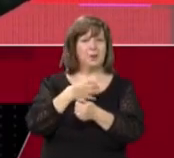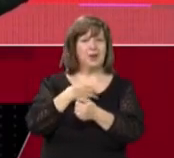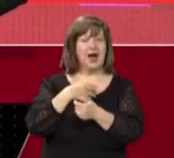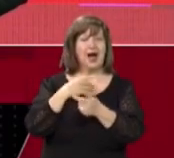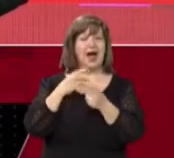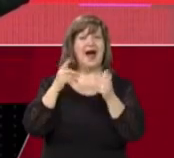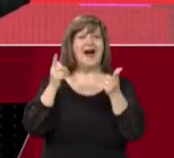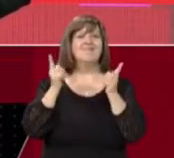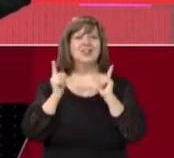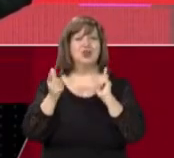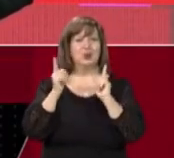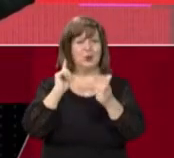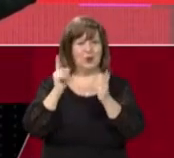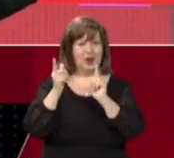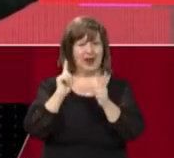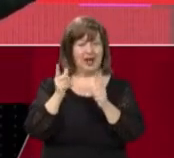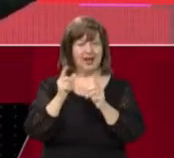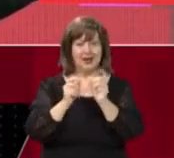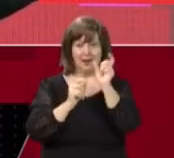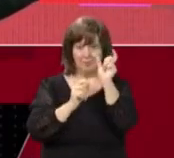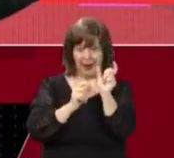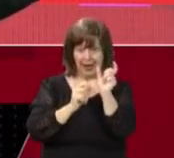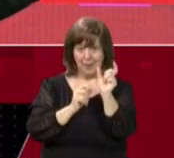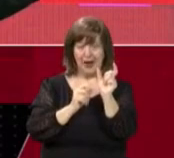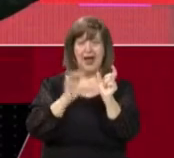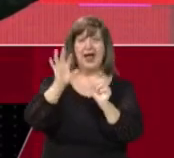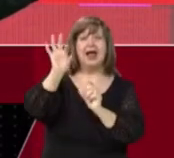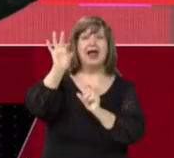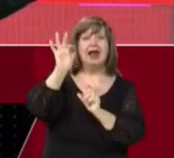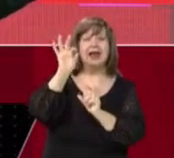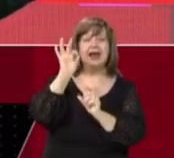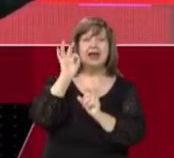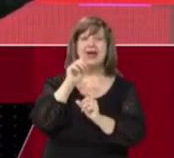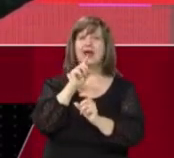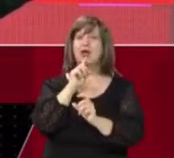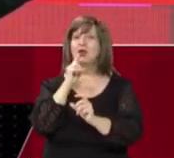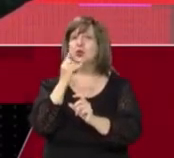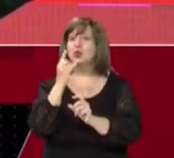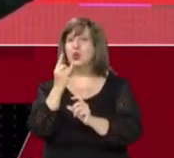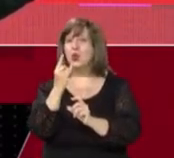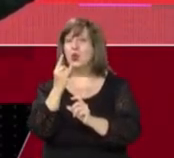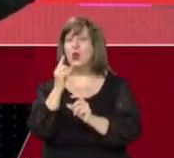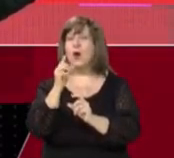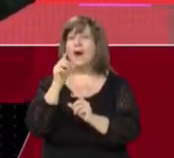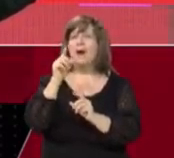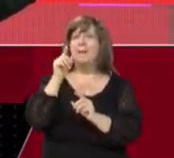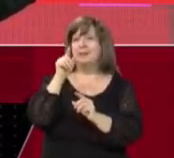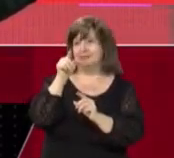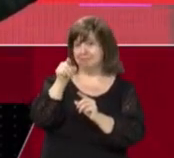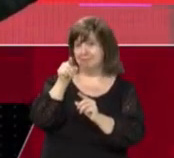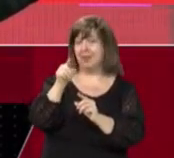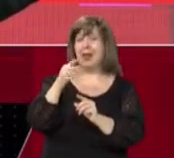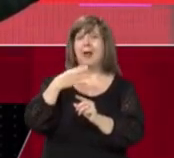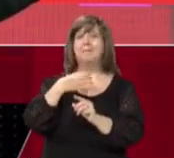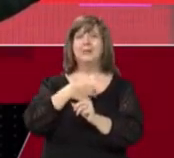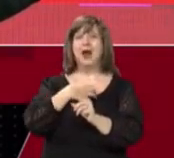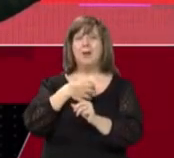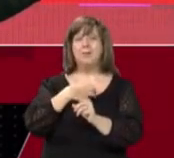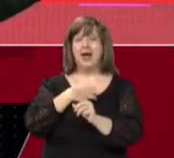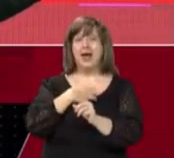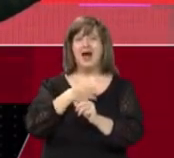Elige mi propia aventura? Sí, debe estar por ahí. Sí, sí, sí. Vamos a buscarlo, porque los vi en la feria. Es más, cuando entraba estaban